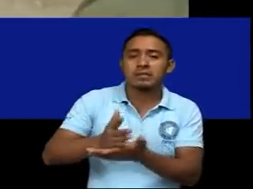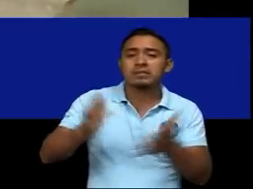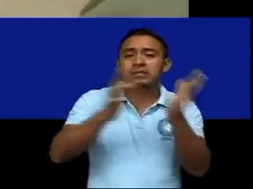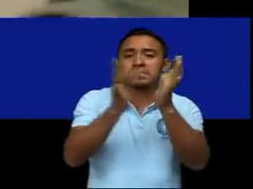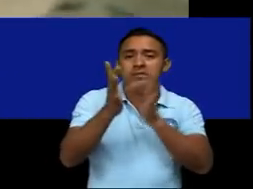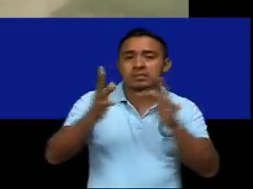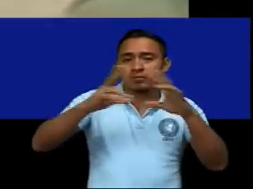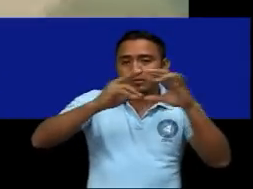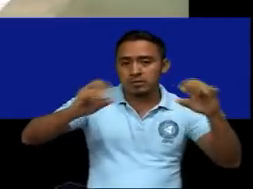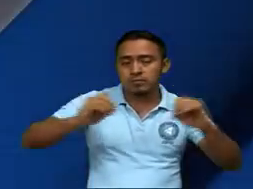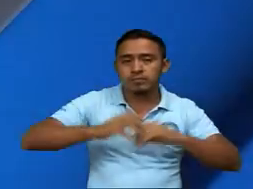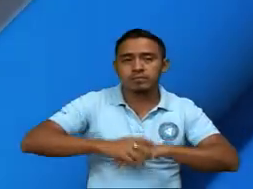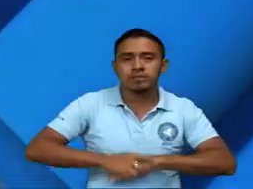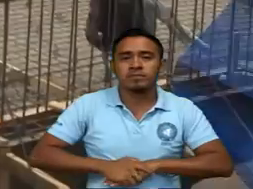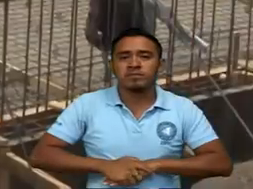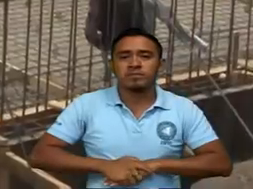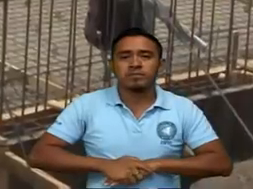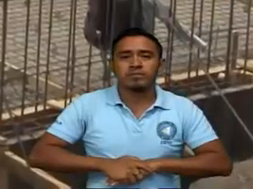Cristo.